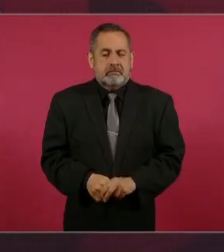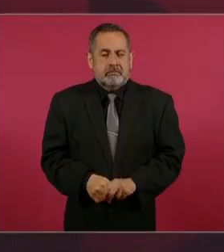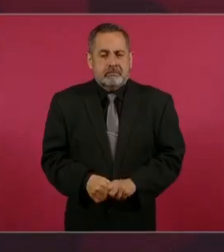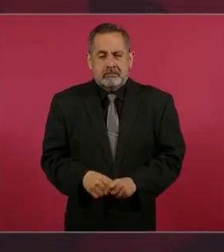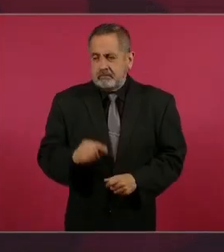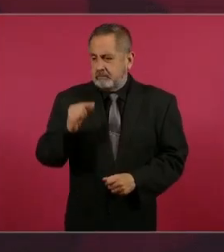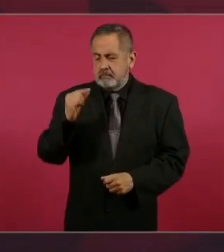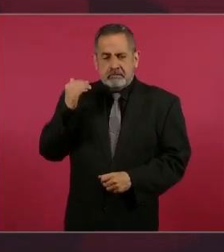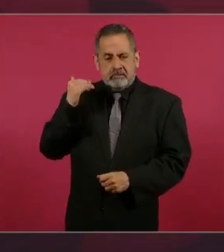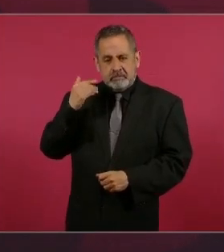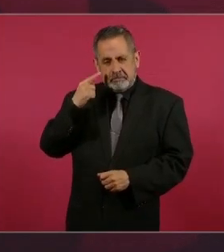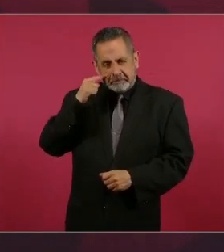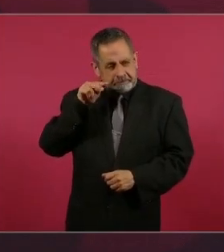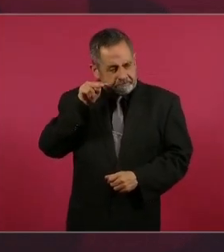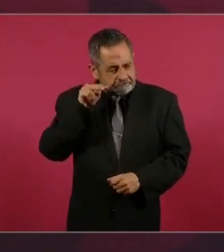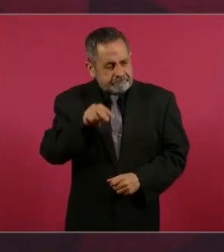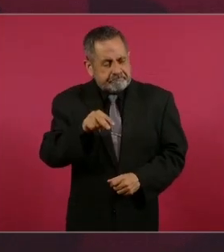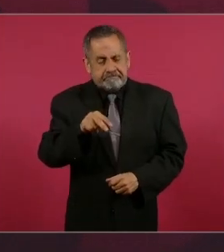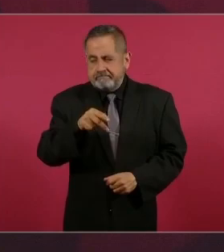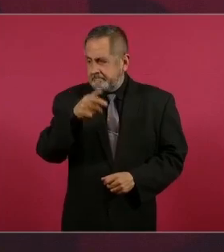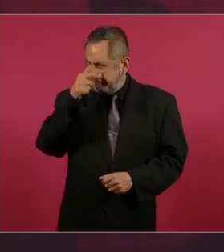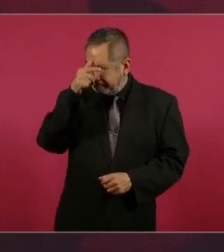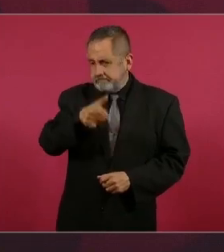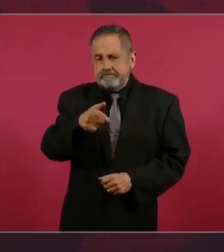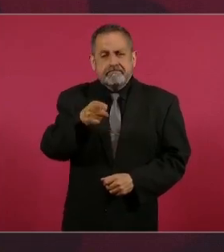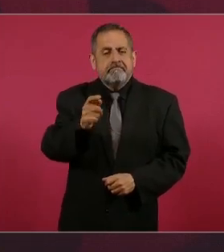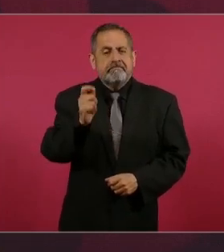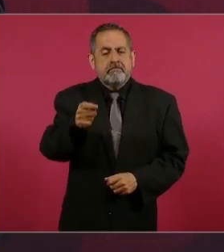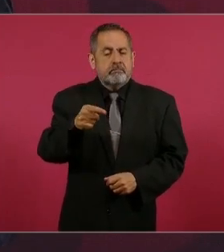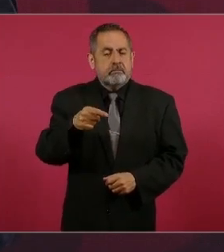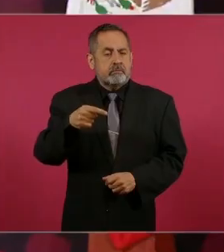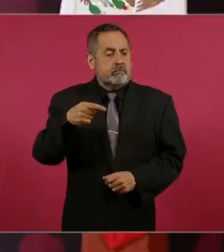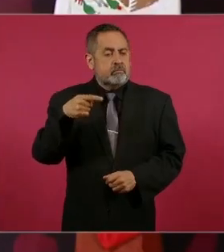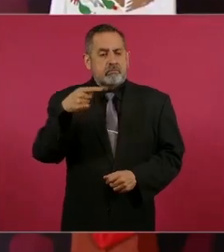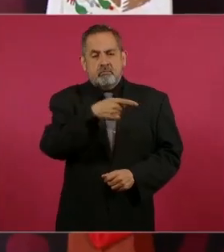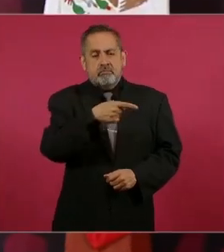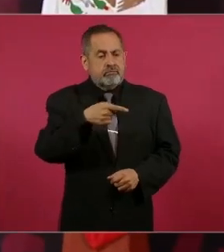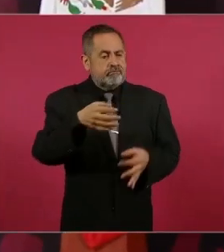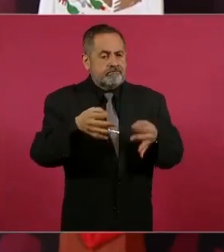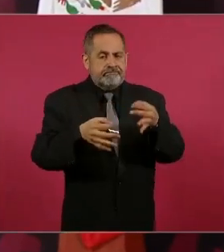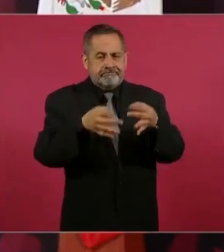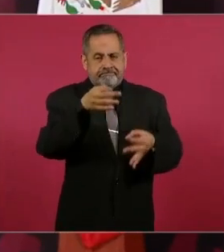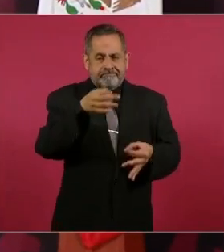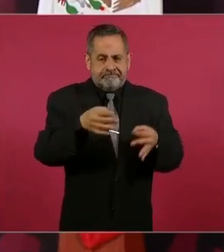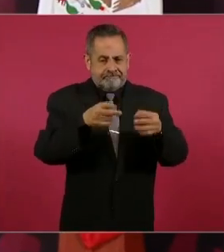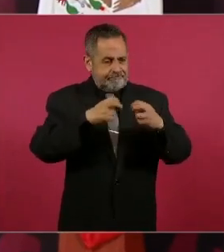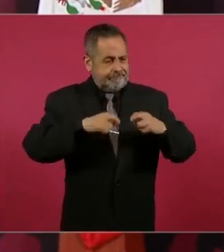Acabamos de tener el caso de un ministro de la Corte